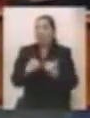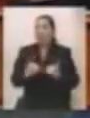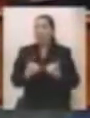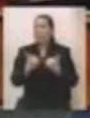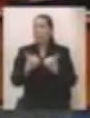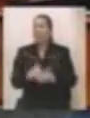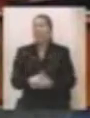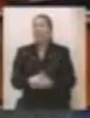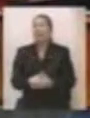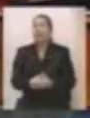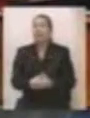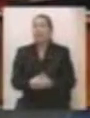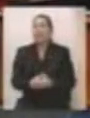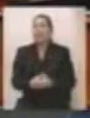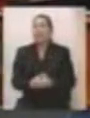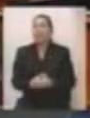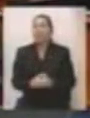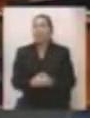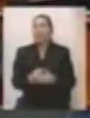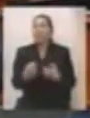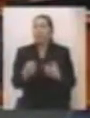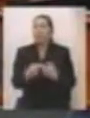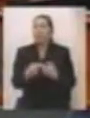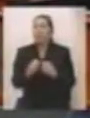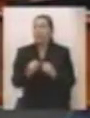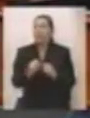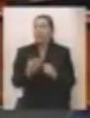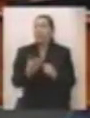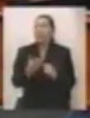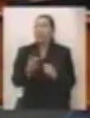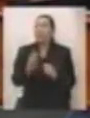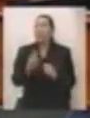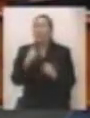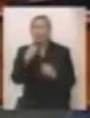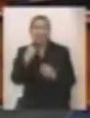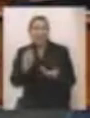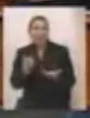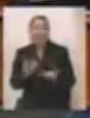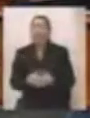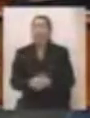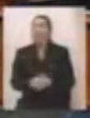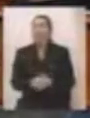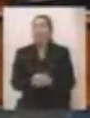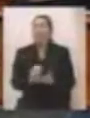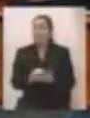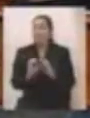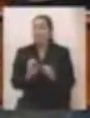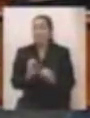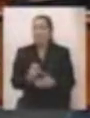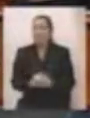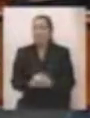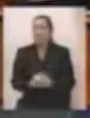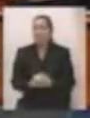por supuesto, de Internet, que existen páginas pornográficas que pueden ser peligrosas